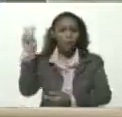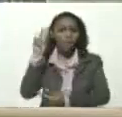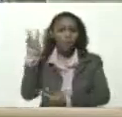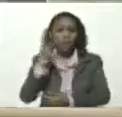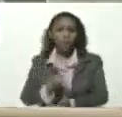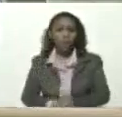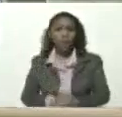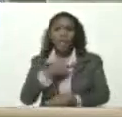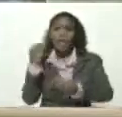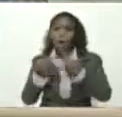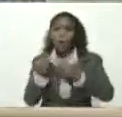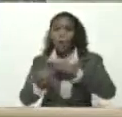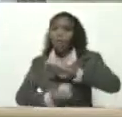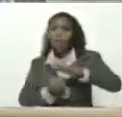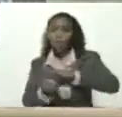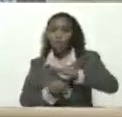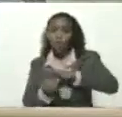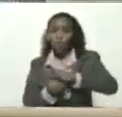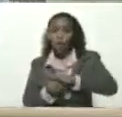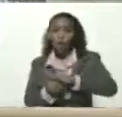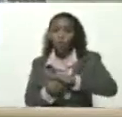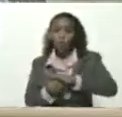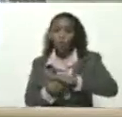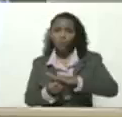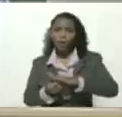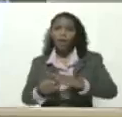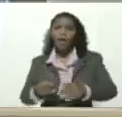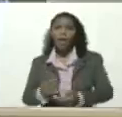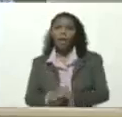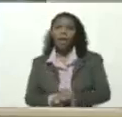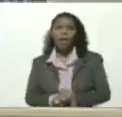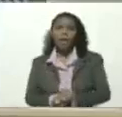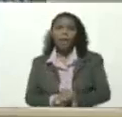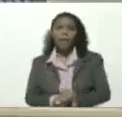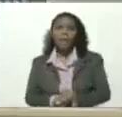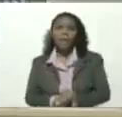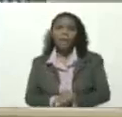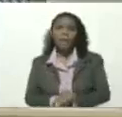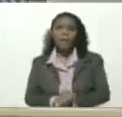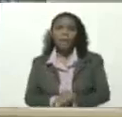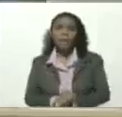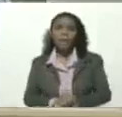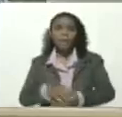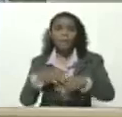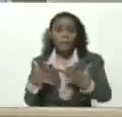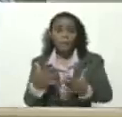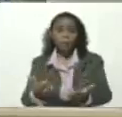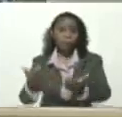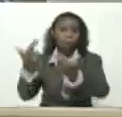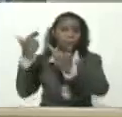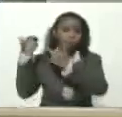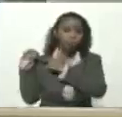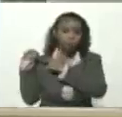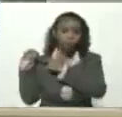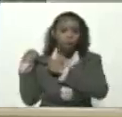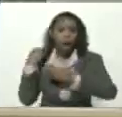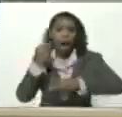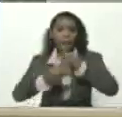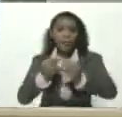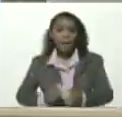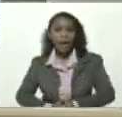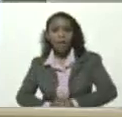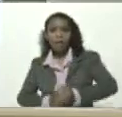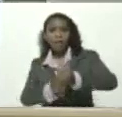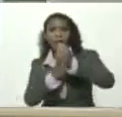y como ente e instancia institucional que le corresponde conducir el